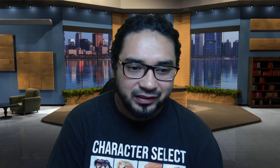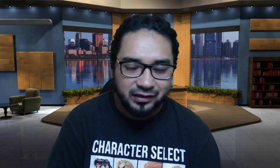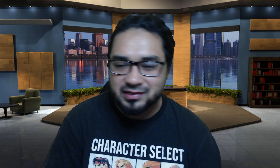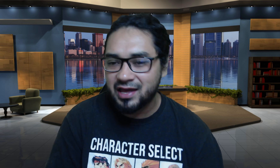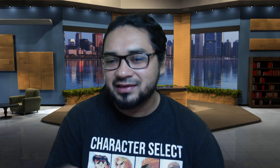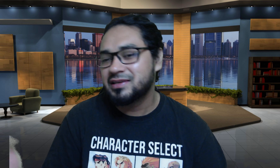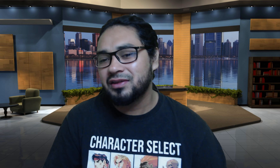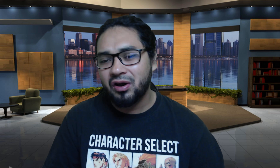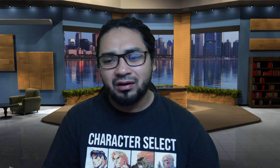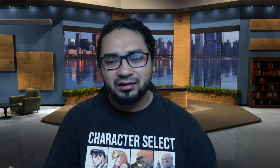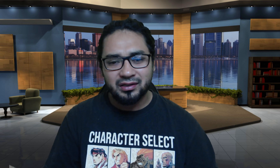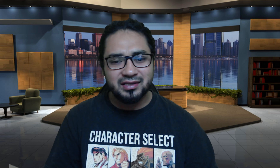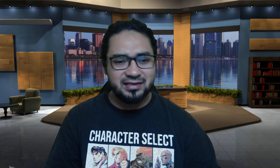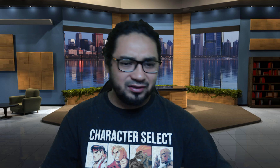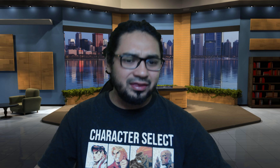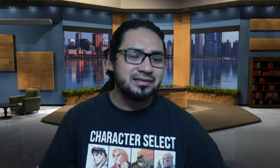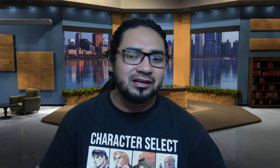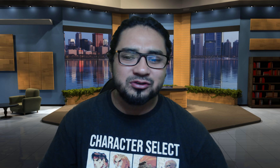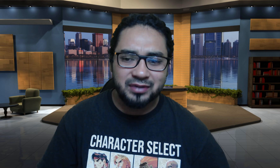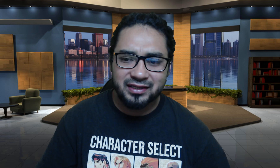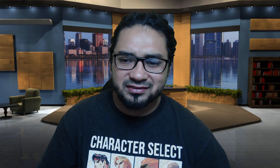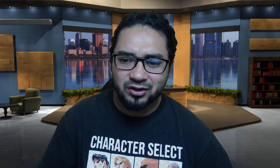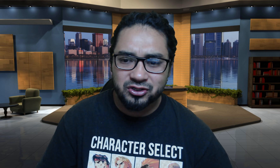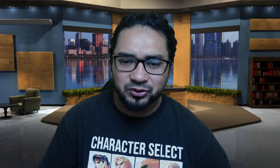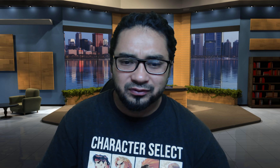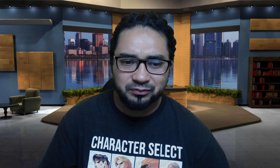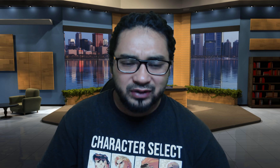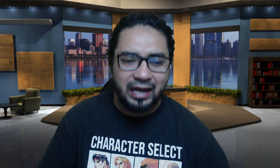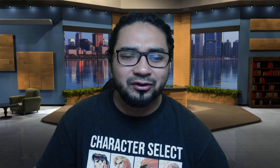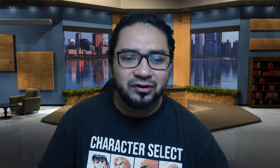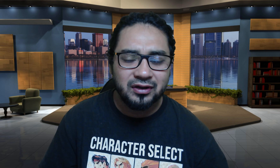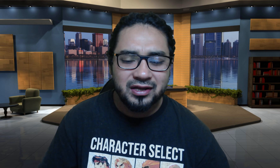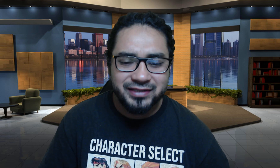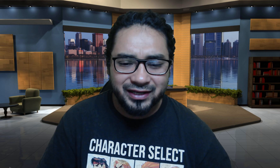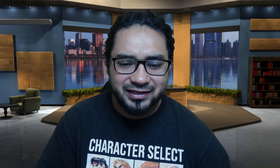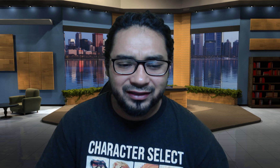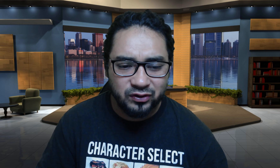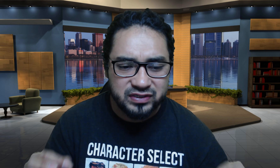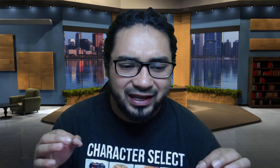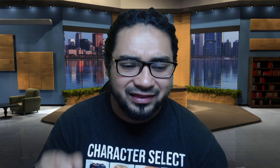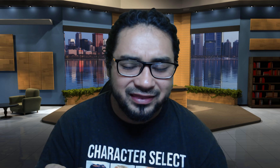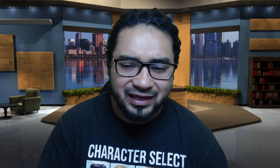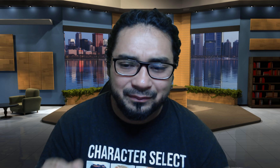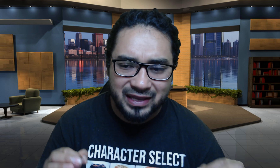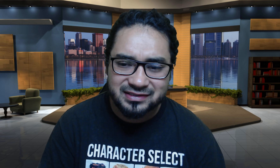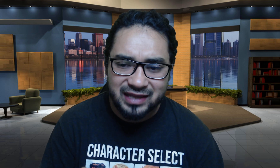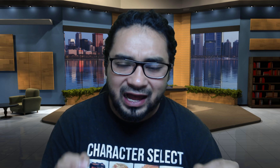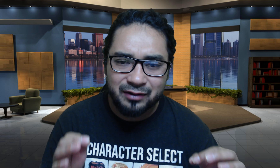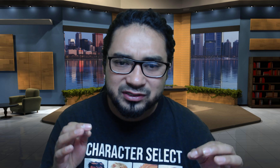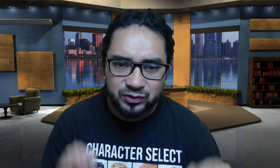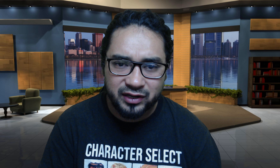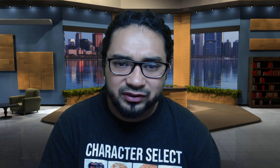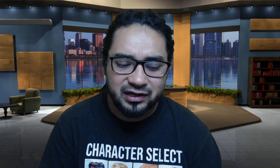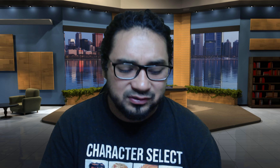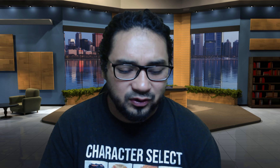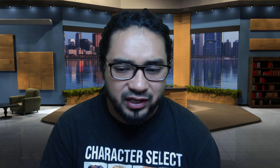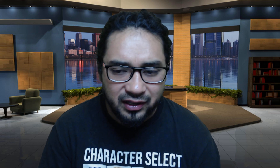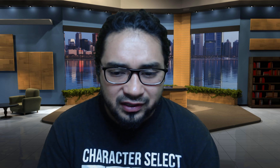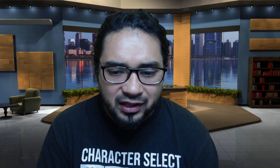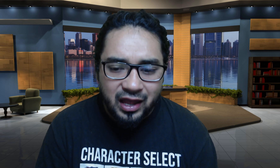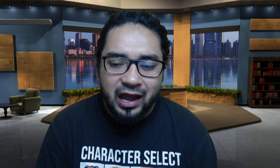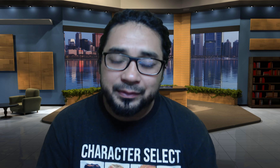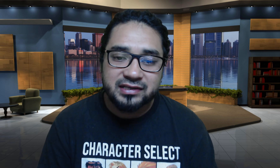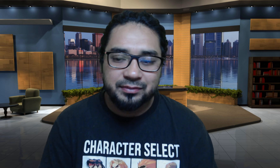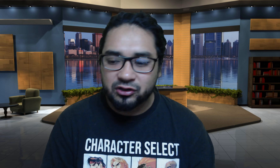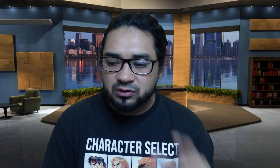ya decidió decidió desde el 2018 por algo siguen yéndose cada día más al basurero de la historia